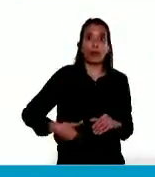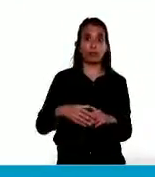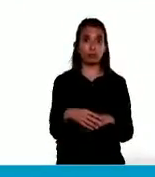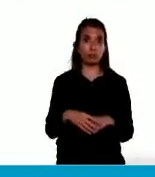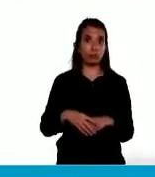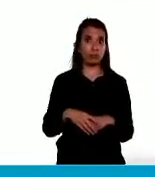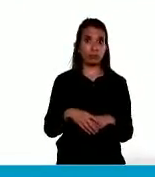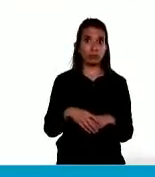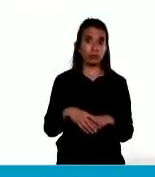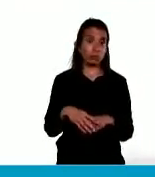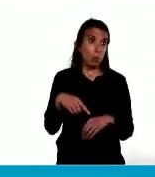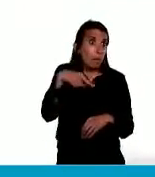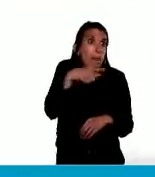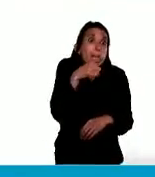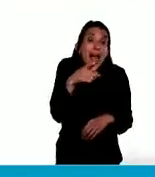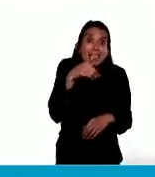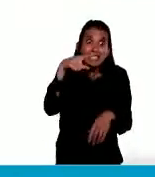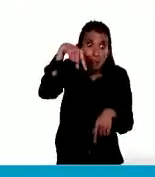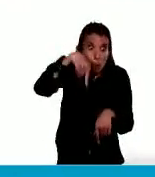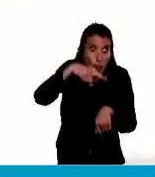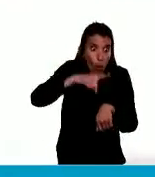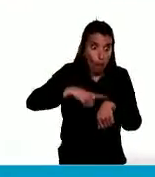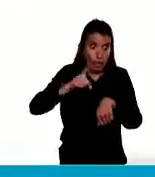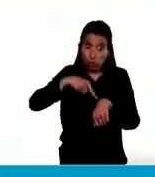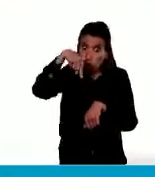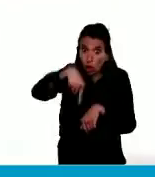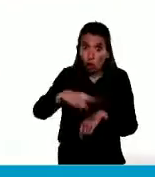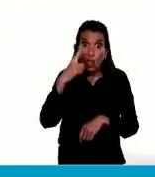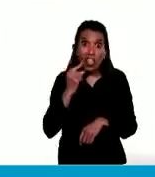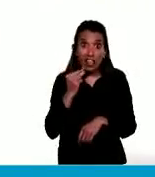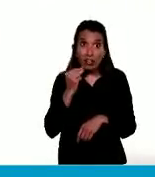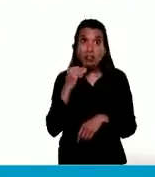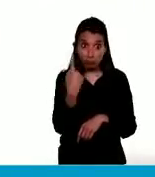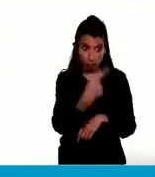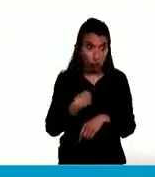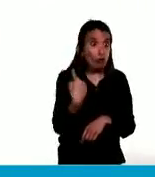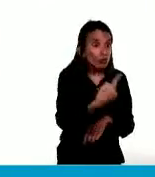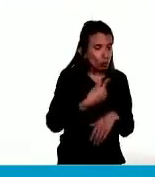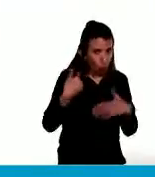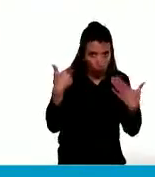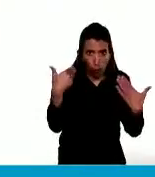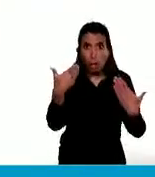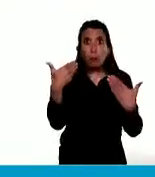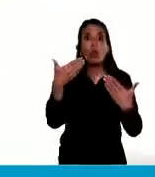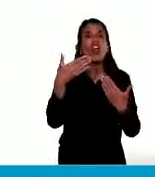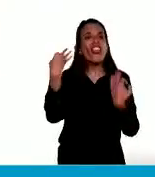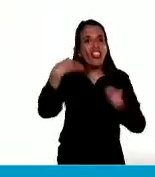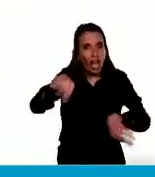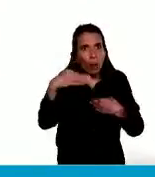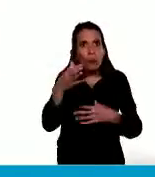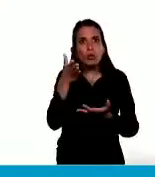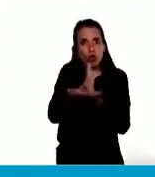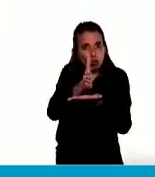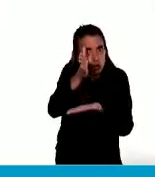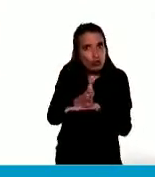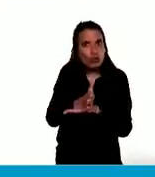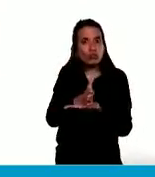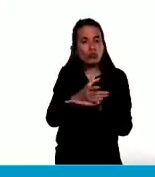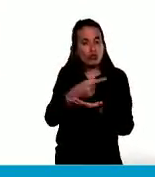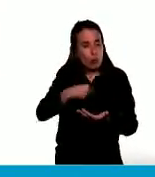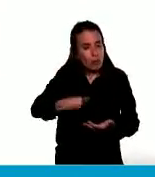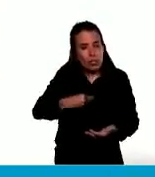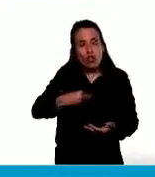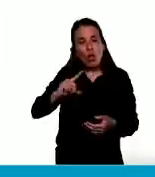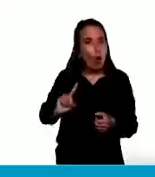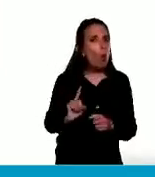que a partir de ahora, nosotros, que sabemos que tenemos que gobernar, y la verdad me siento orgullosa de pertenecer a partir del